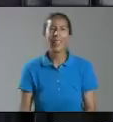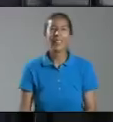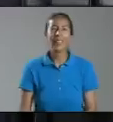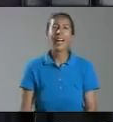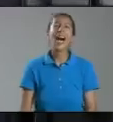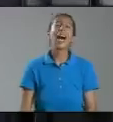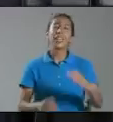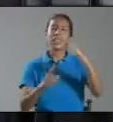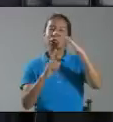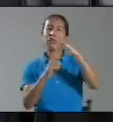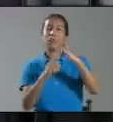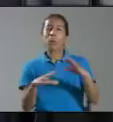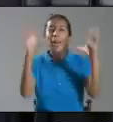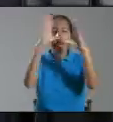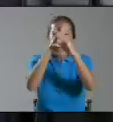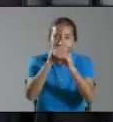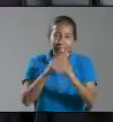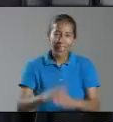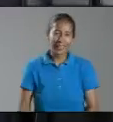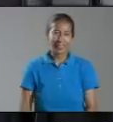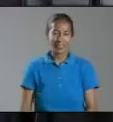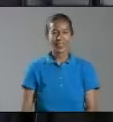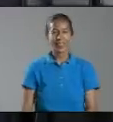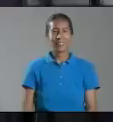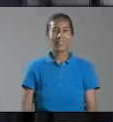sombra negra.